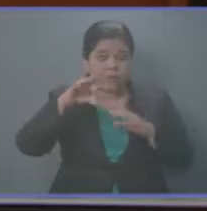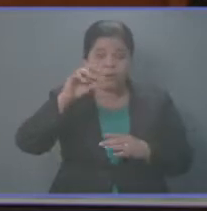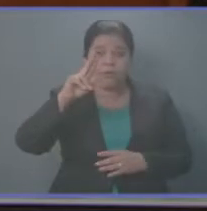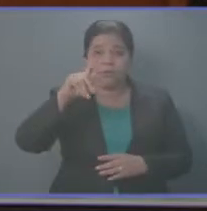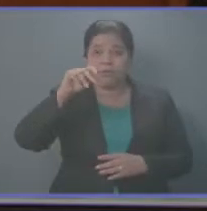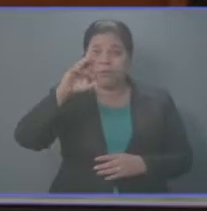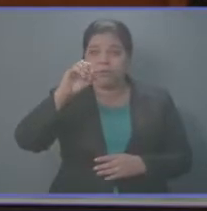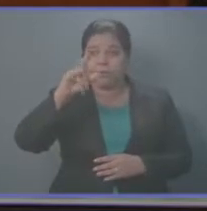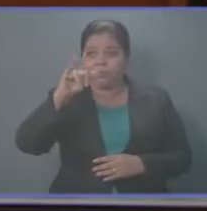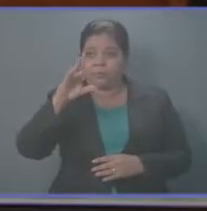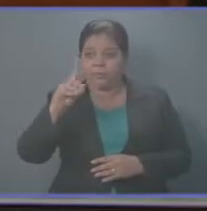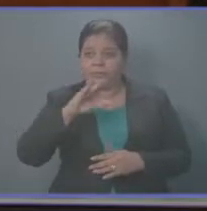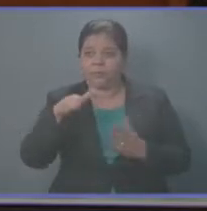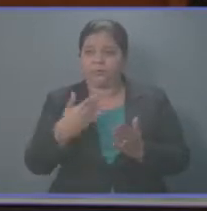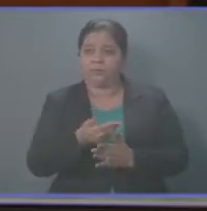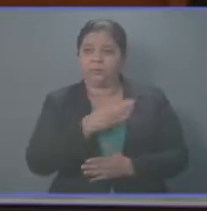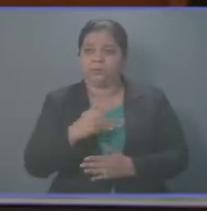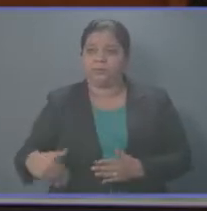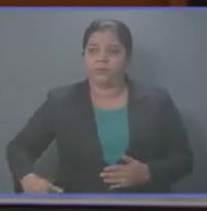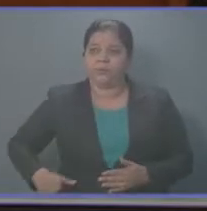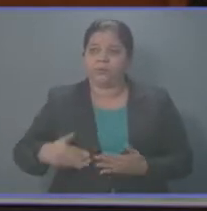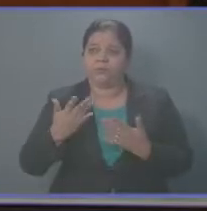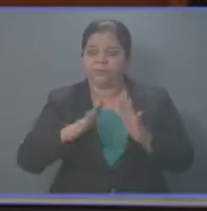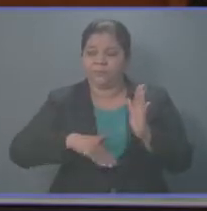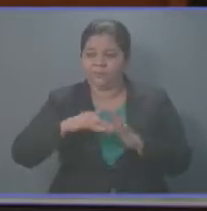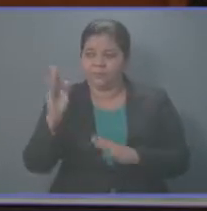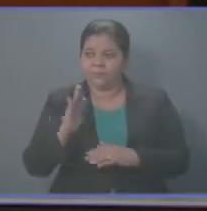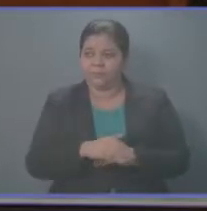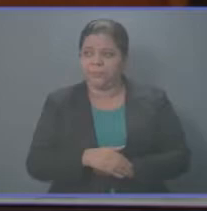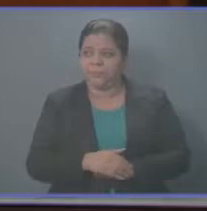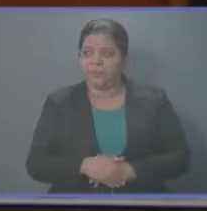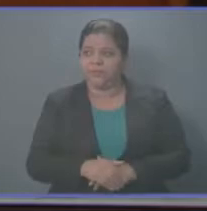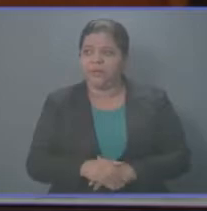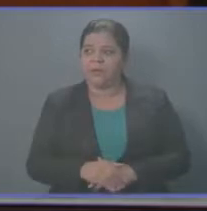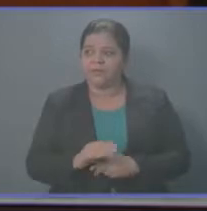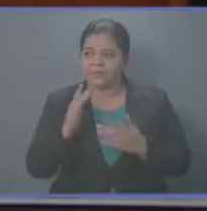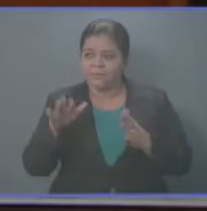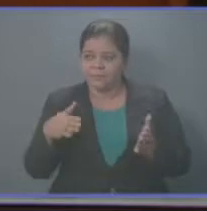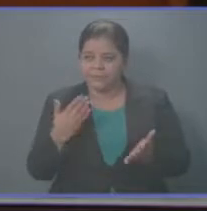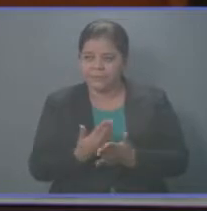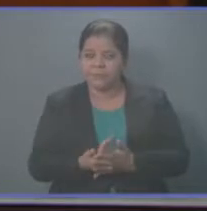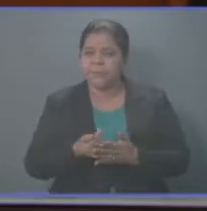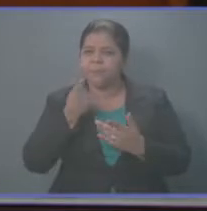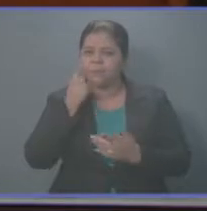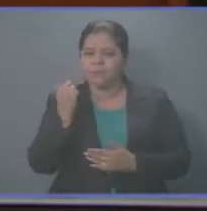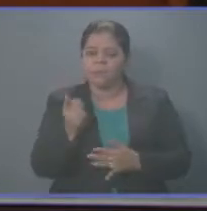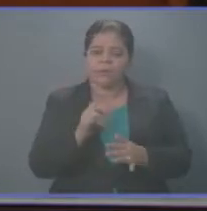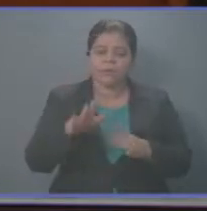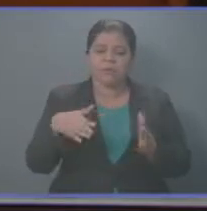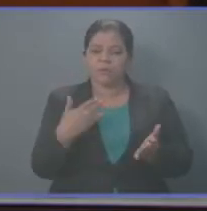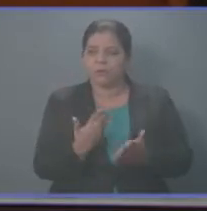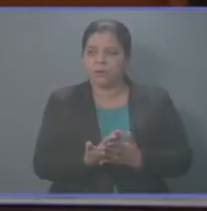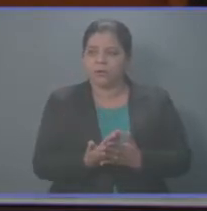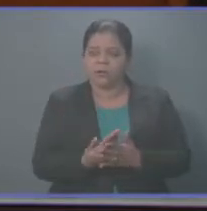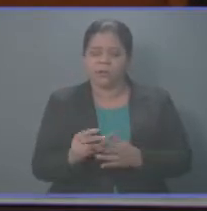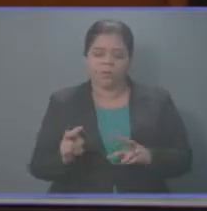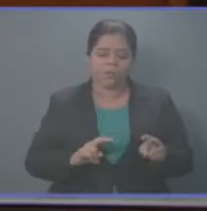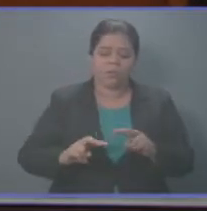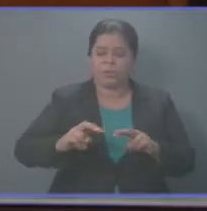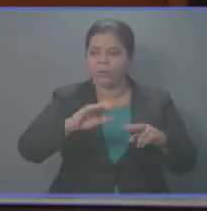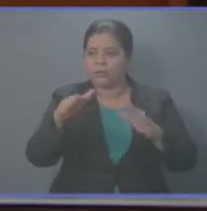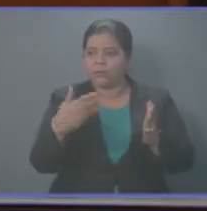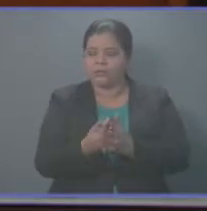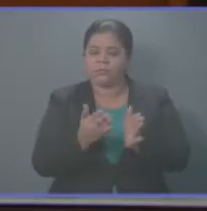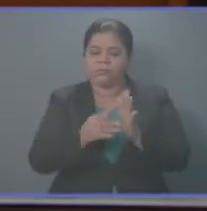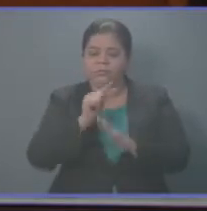está despachando a los empleados y se pasea galantemente por todo el pasillo de